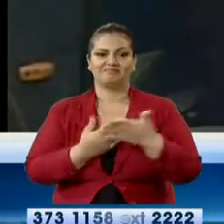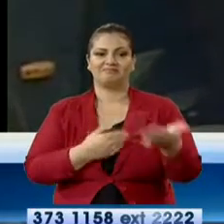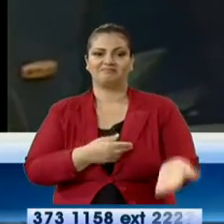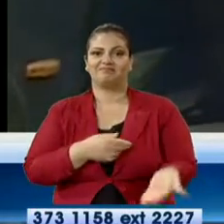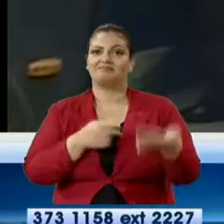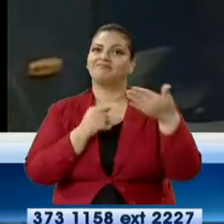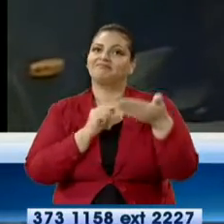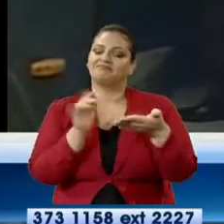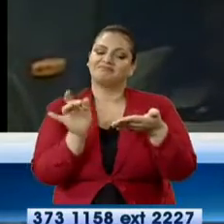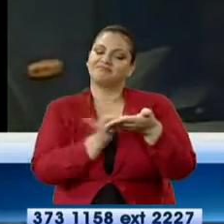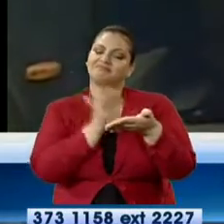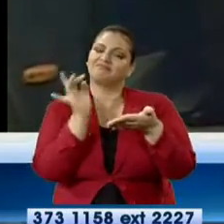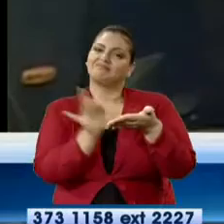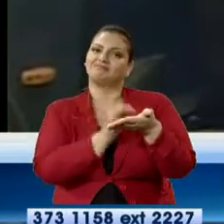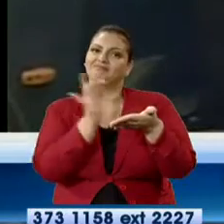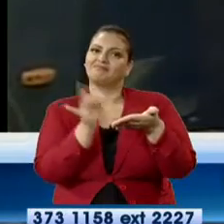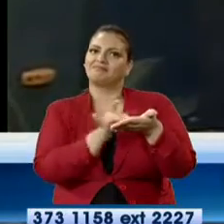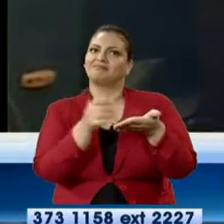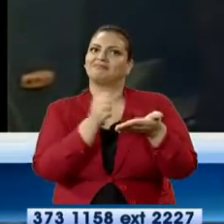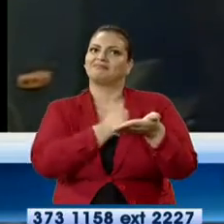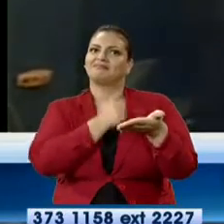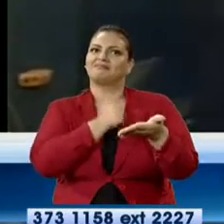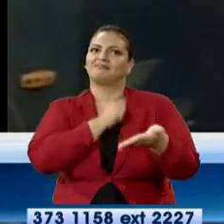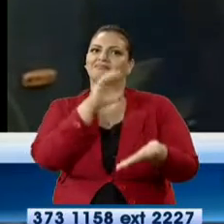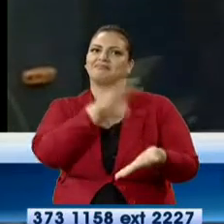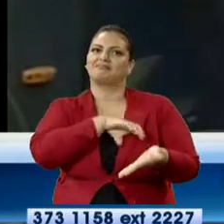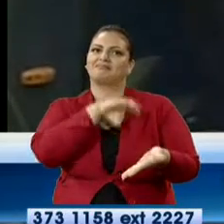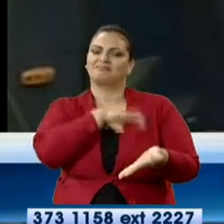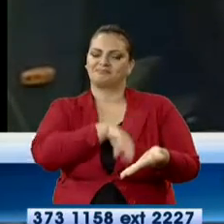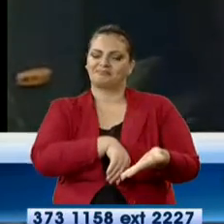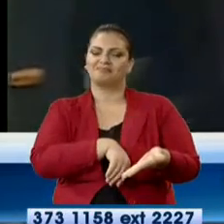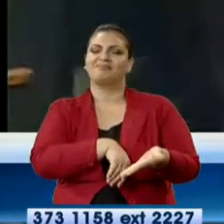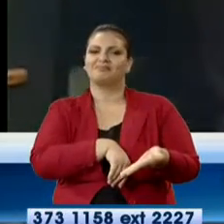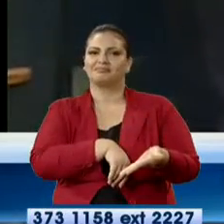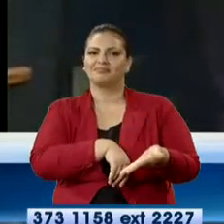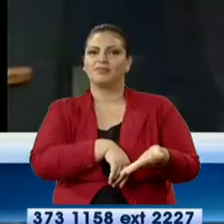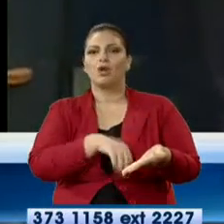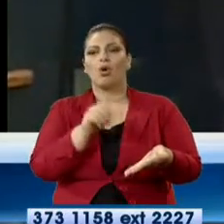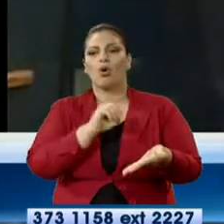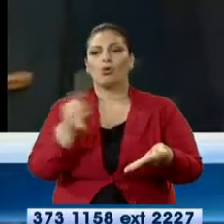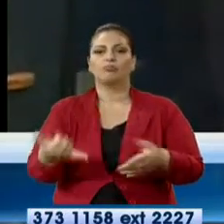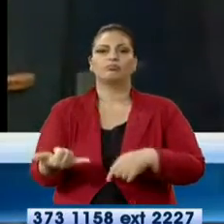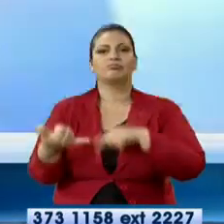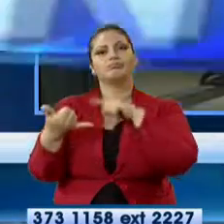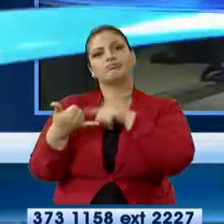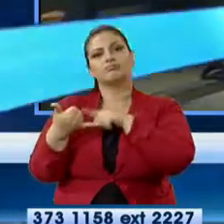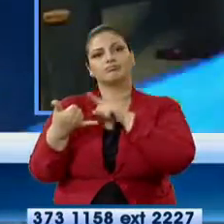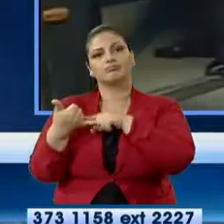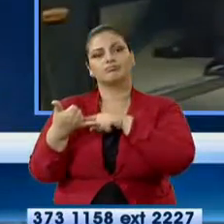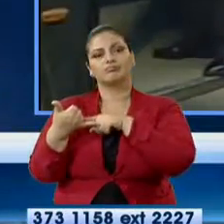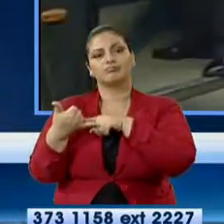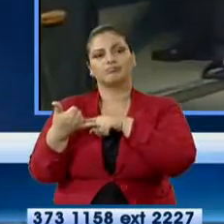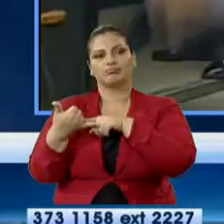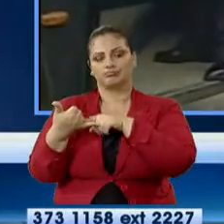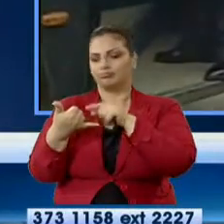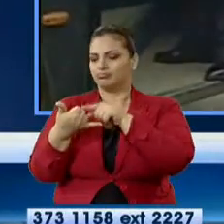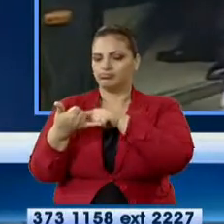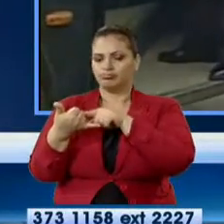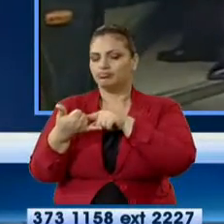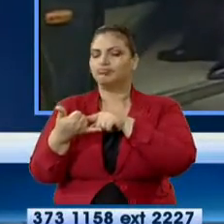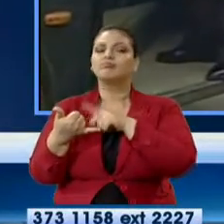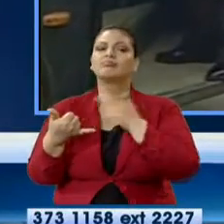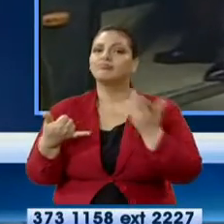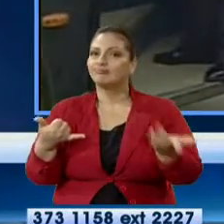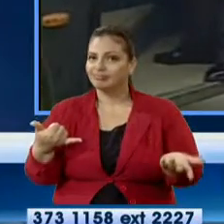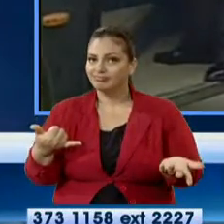esta aplicación con la que cuentan ya miembros de la institución policial en celulares, en smartphones y también en las tablets. Así